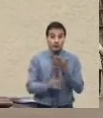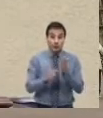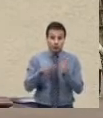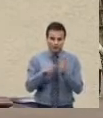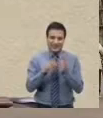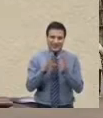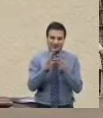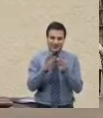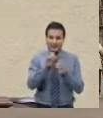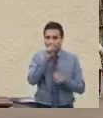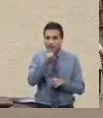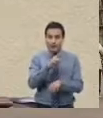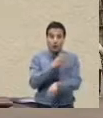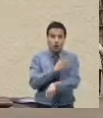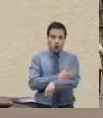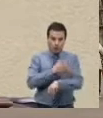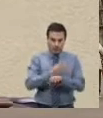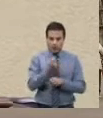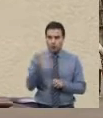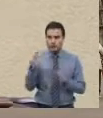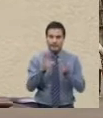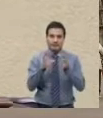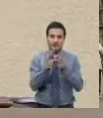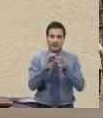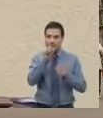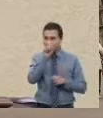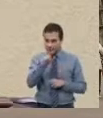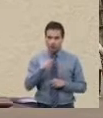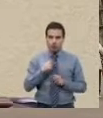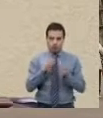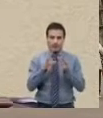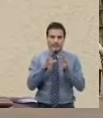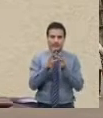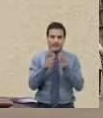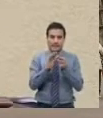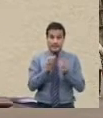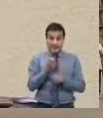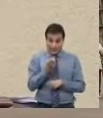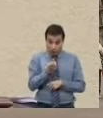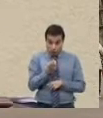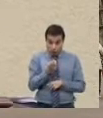han mencionado, lo que he recopilado en mi intervención, no pueden,